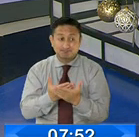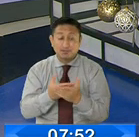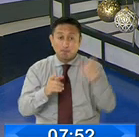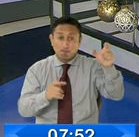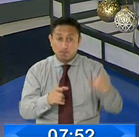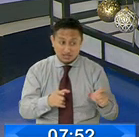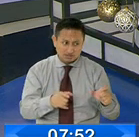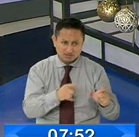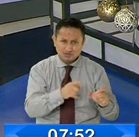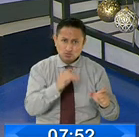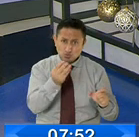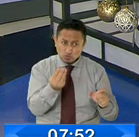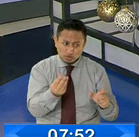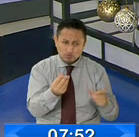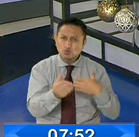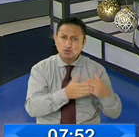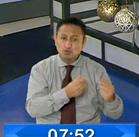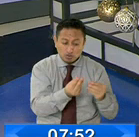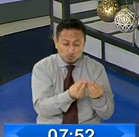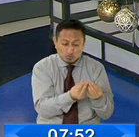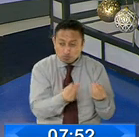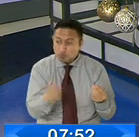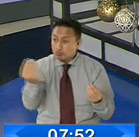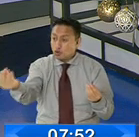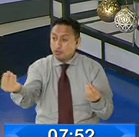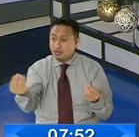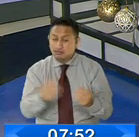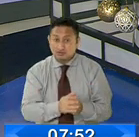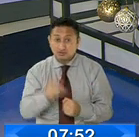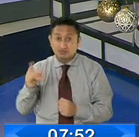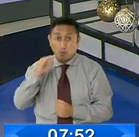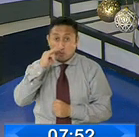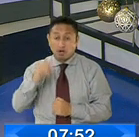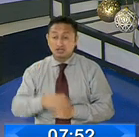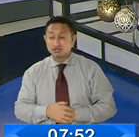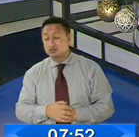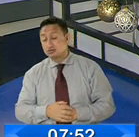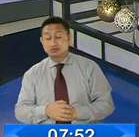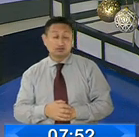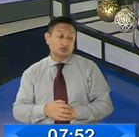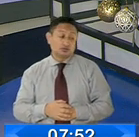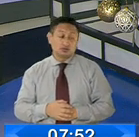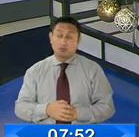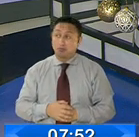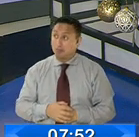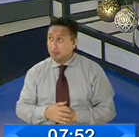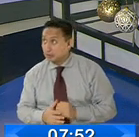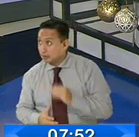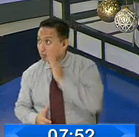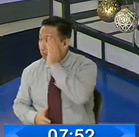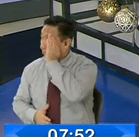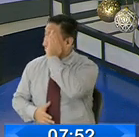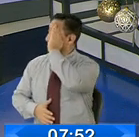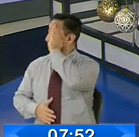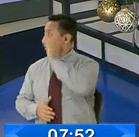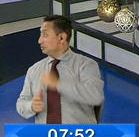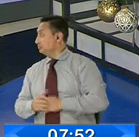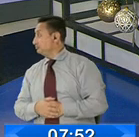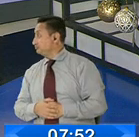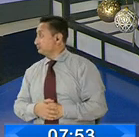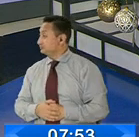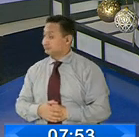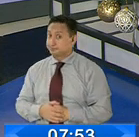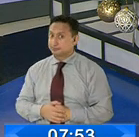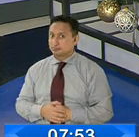que más donan, es la verdad. Los que más tienen a ratos, ¿saben qué hacen? Miran para este lado y no miran para el lado donde se